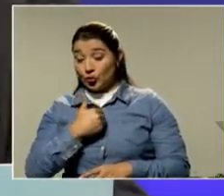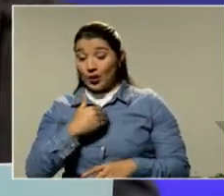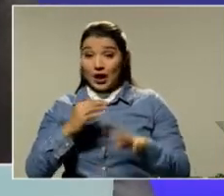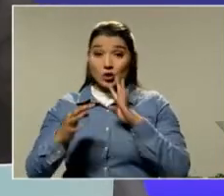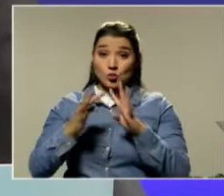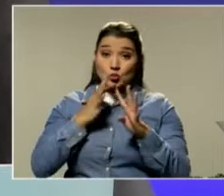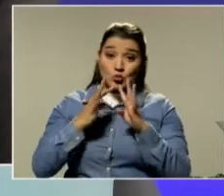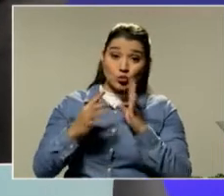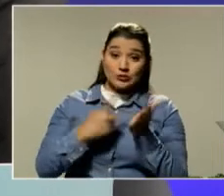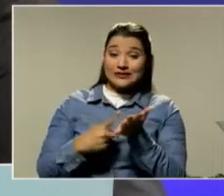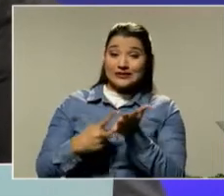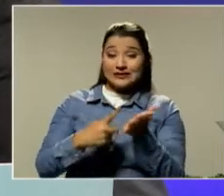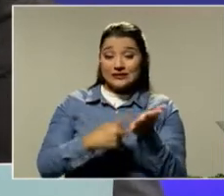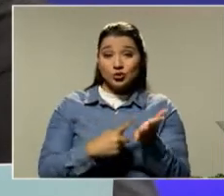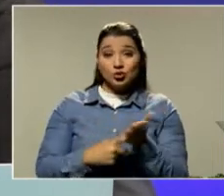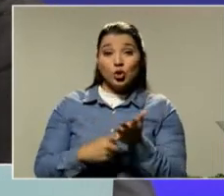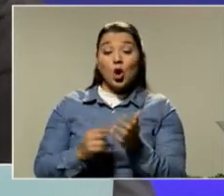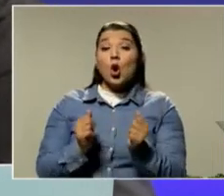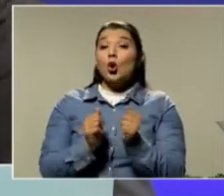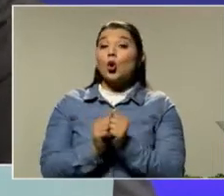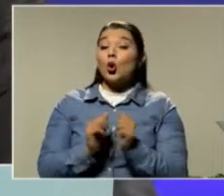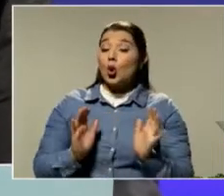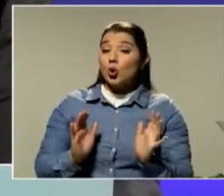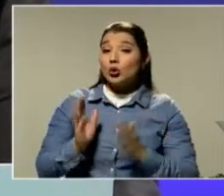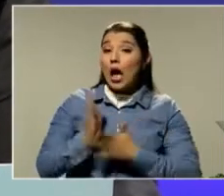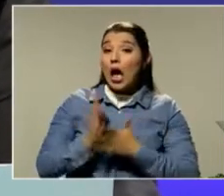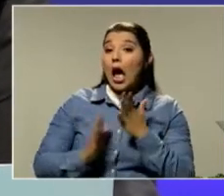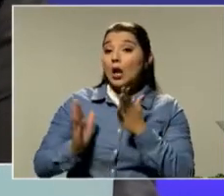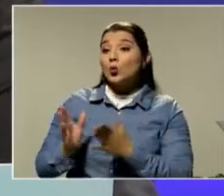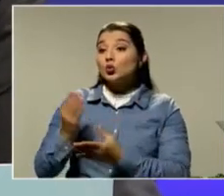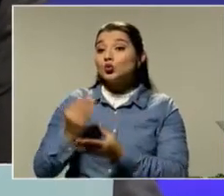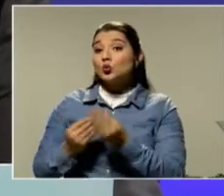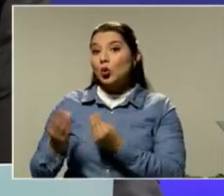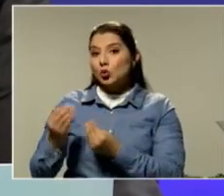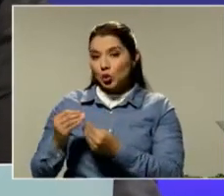fuertes con algunos productores de piña.